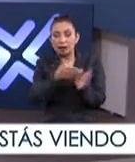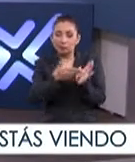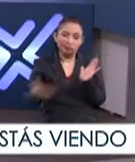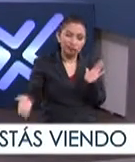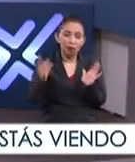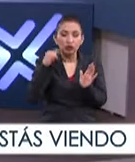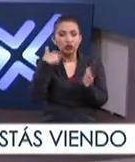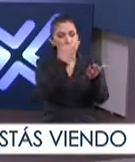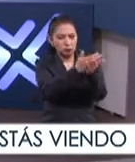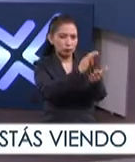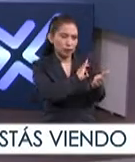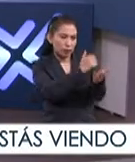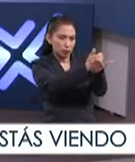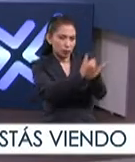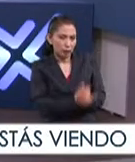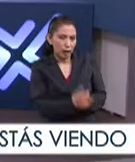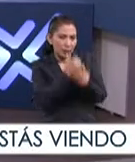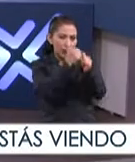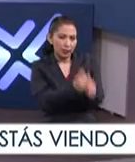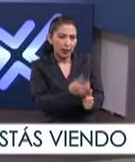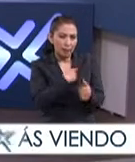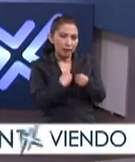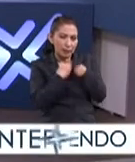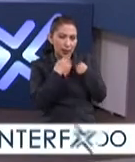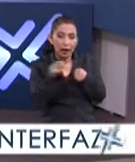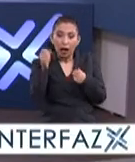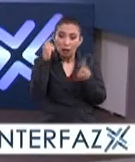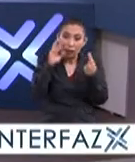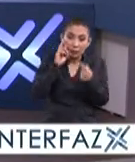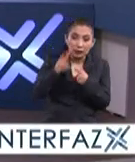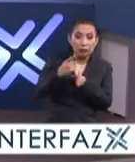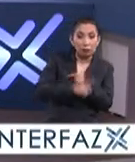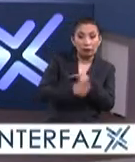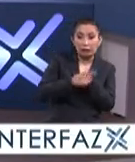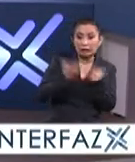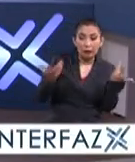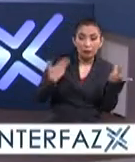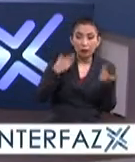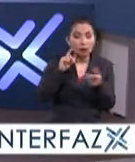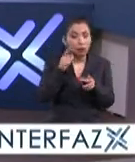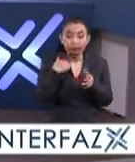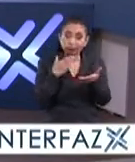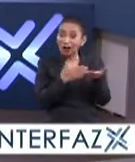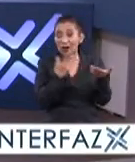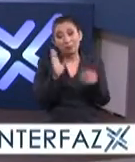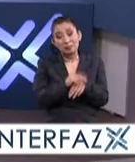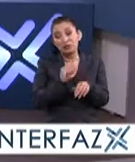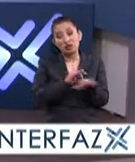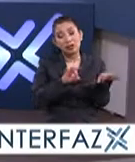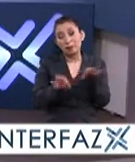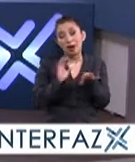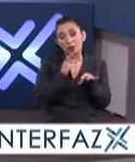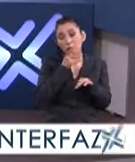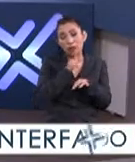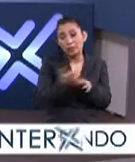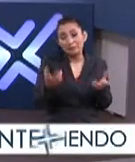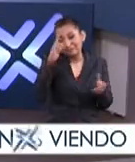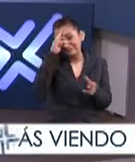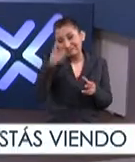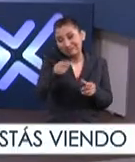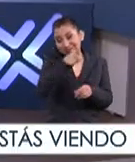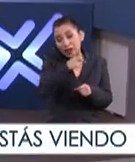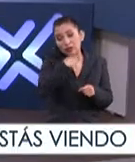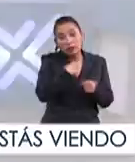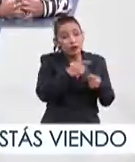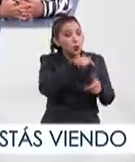partir de que metes su aplicación de asilo. Entonces mucha gente ahorita se está viendo afectada porque ni siquiera califican ya para un permiso de trabajo y muchos de